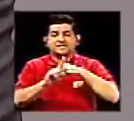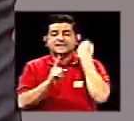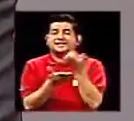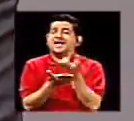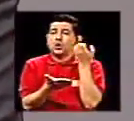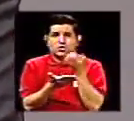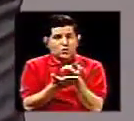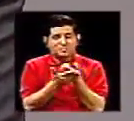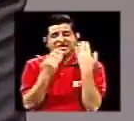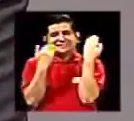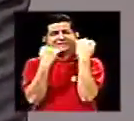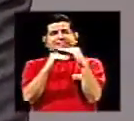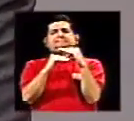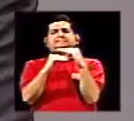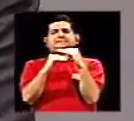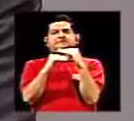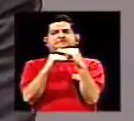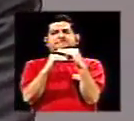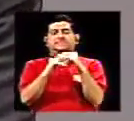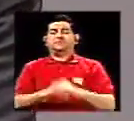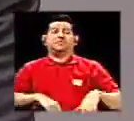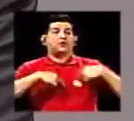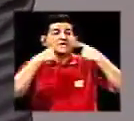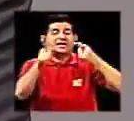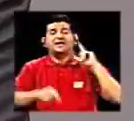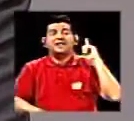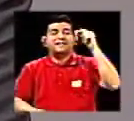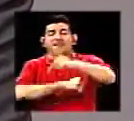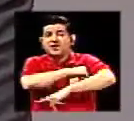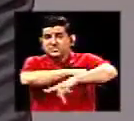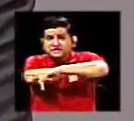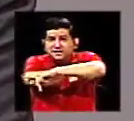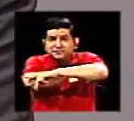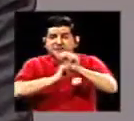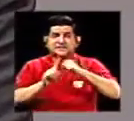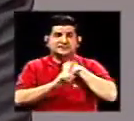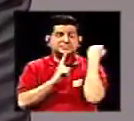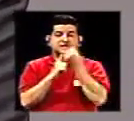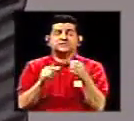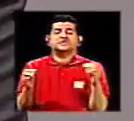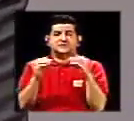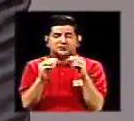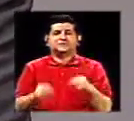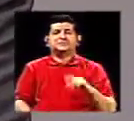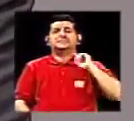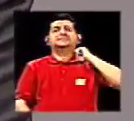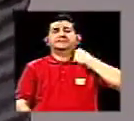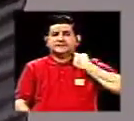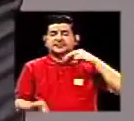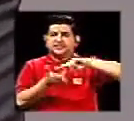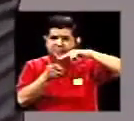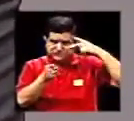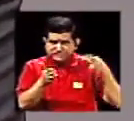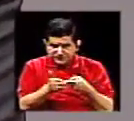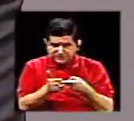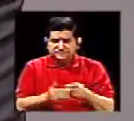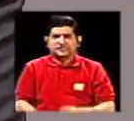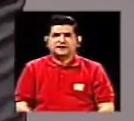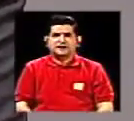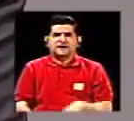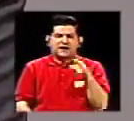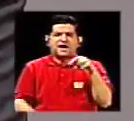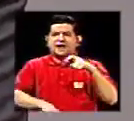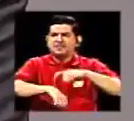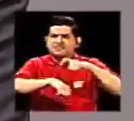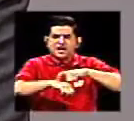económica nos limitó, porque el desplazamiento al interior del país es un desplazamiento más costoso, que implica mayor